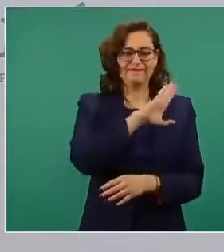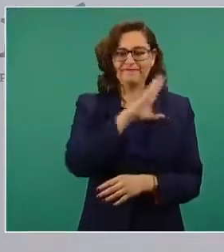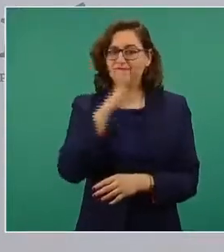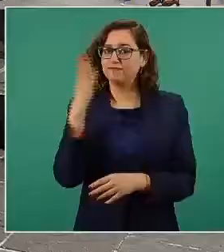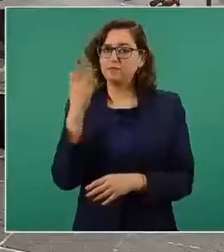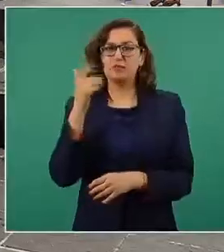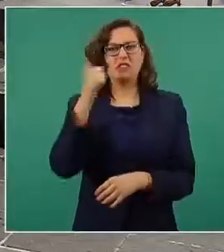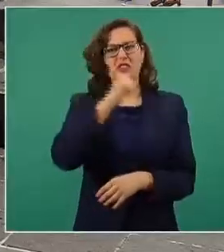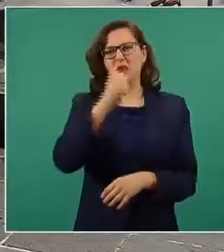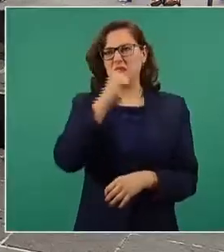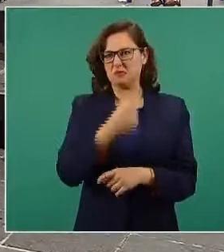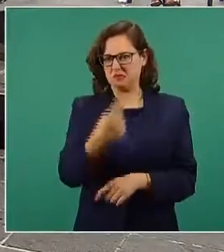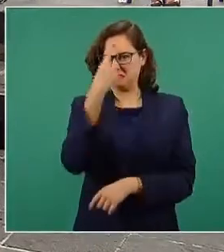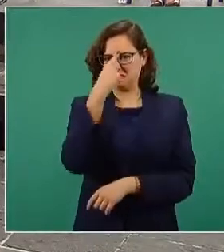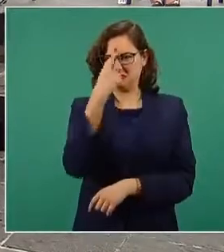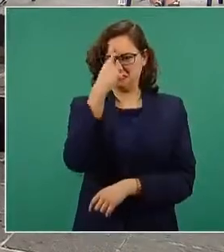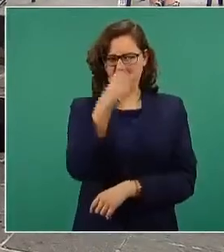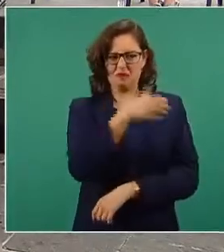poder.